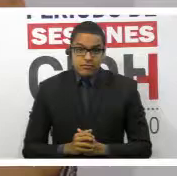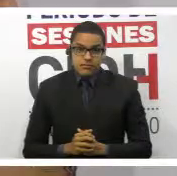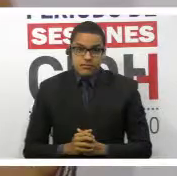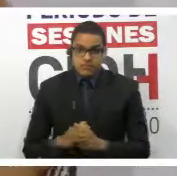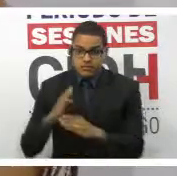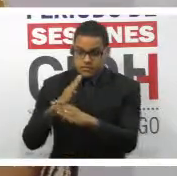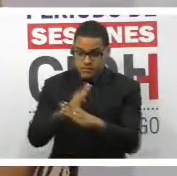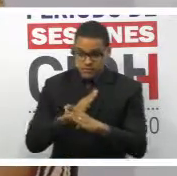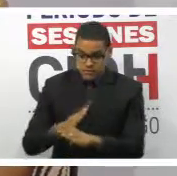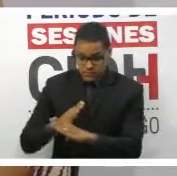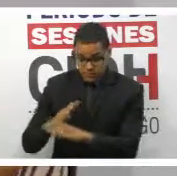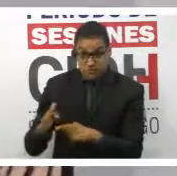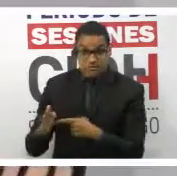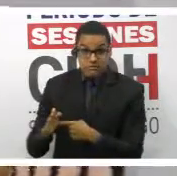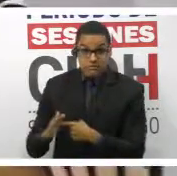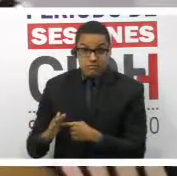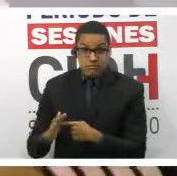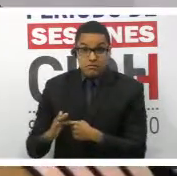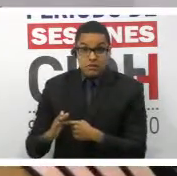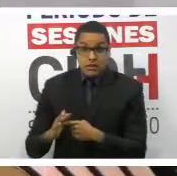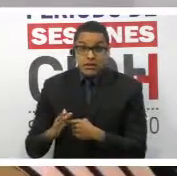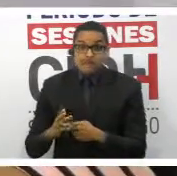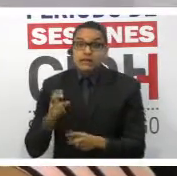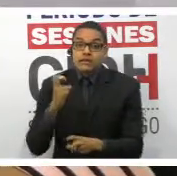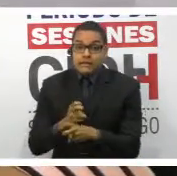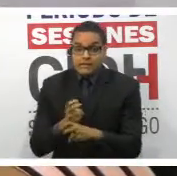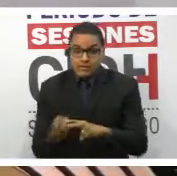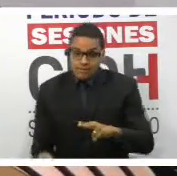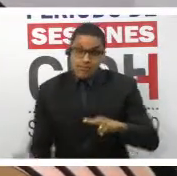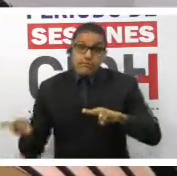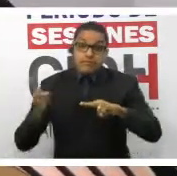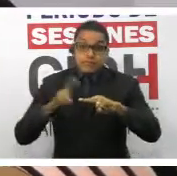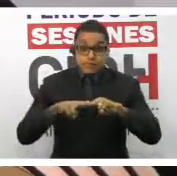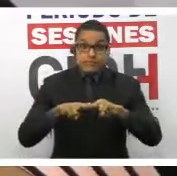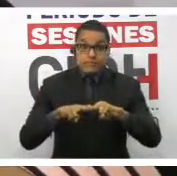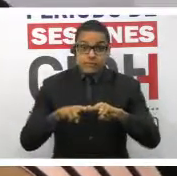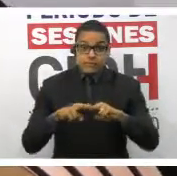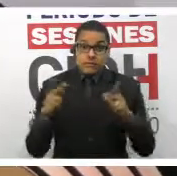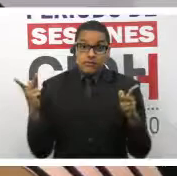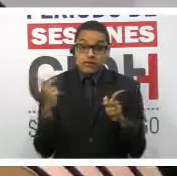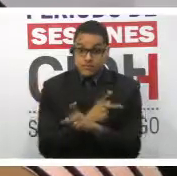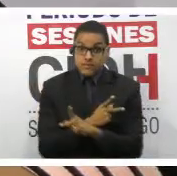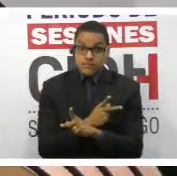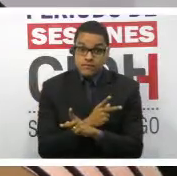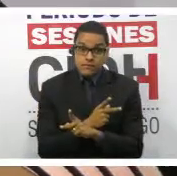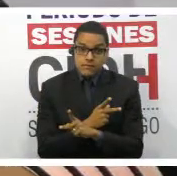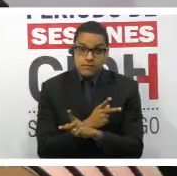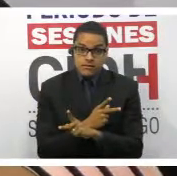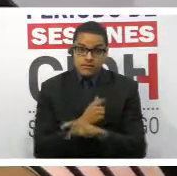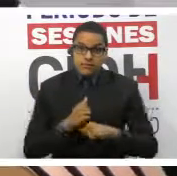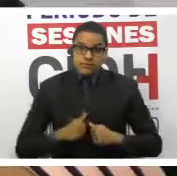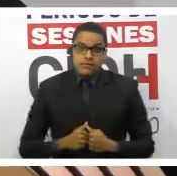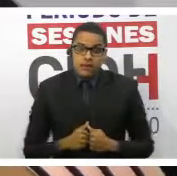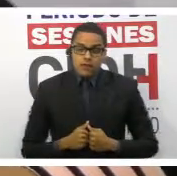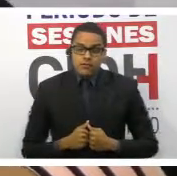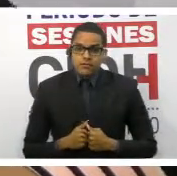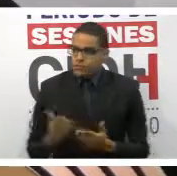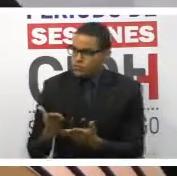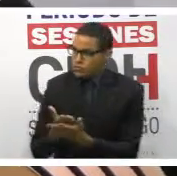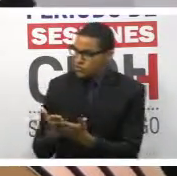mucho más duras incluso de atender ustedes tienen un registro